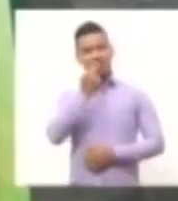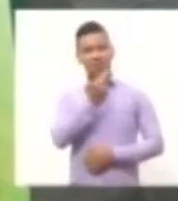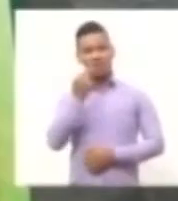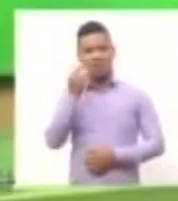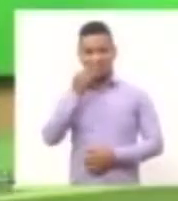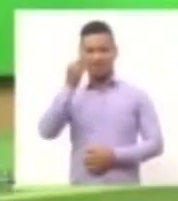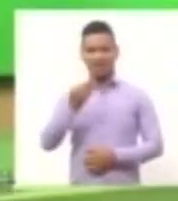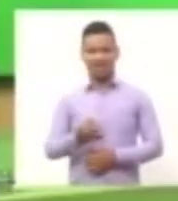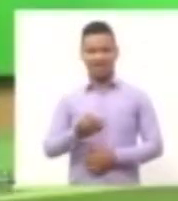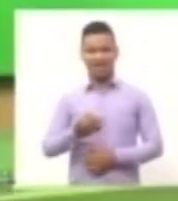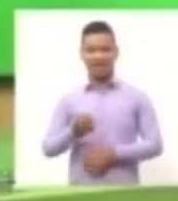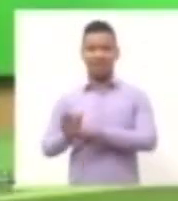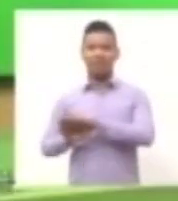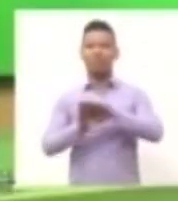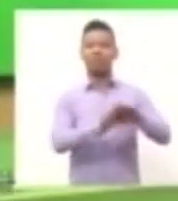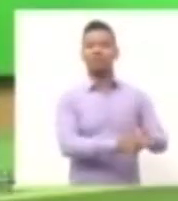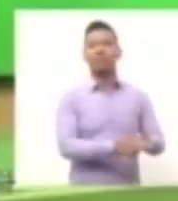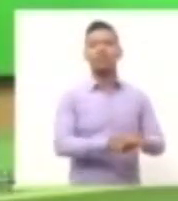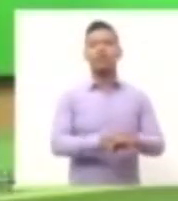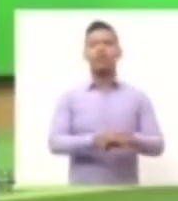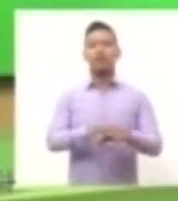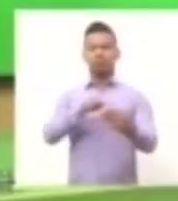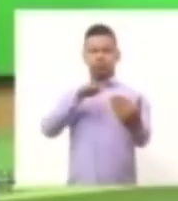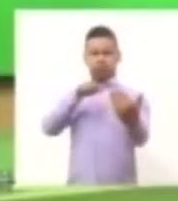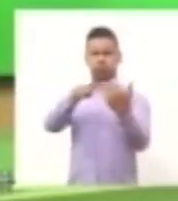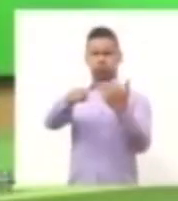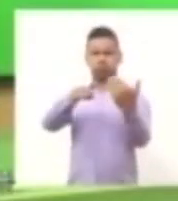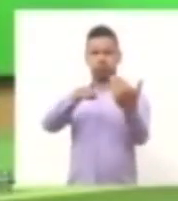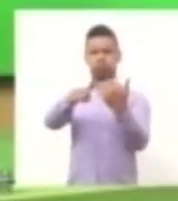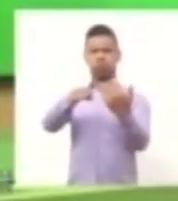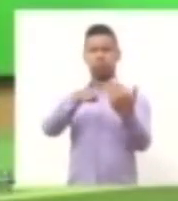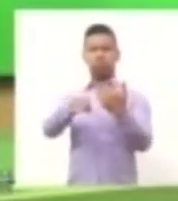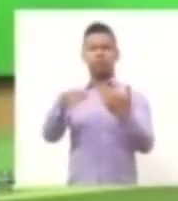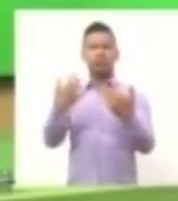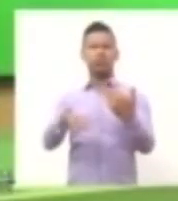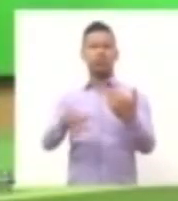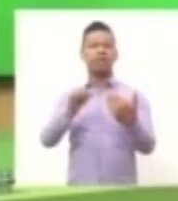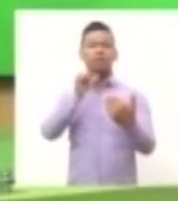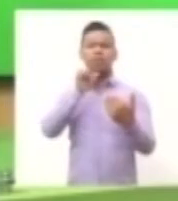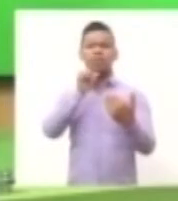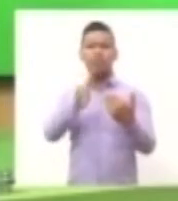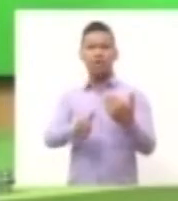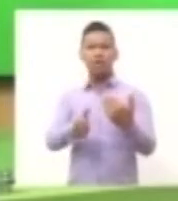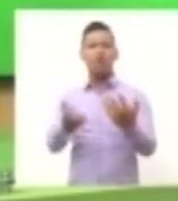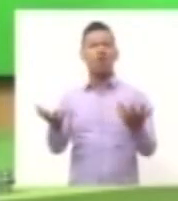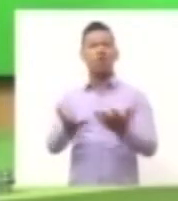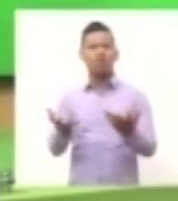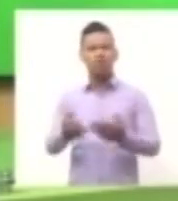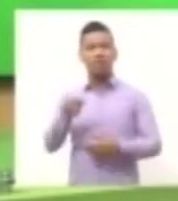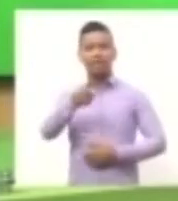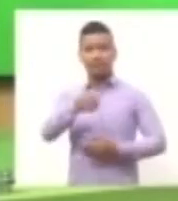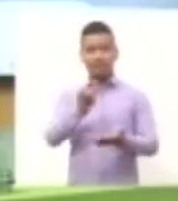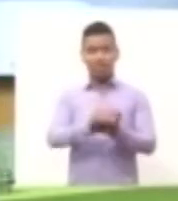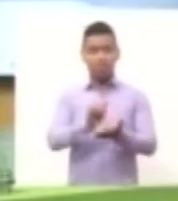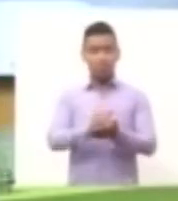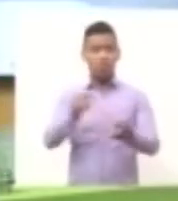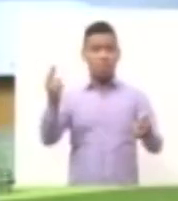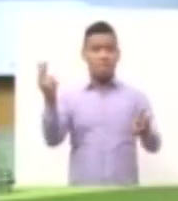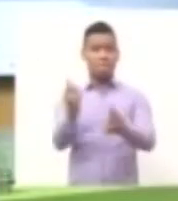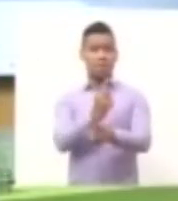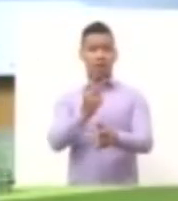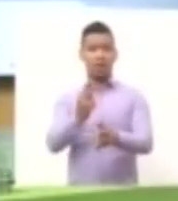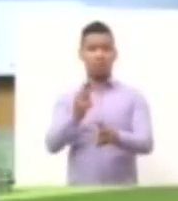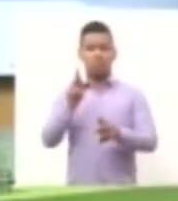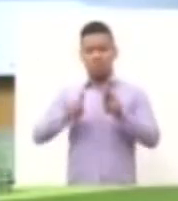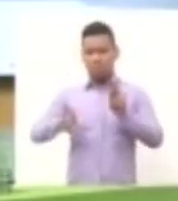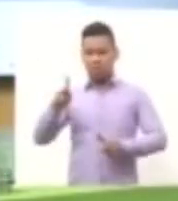verdad. La doble calzada en el sector La Lucha es un peligro mortal para los habitantes de barrios nororientales y 15.000 universitarios que